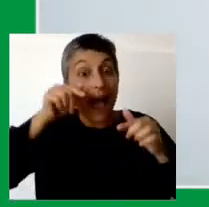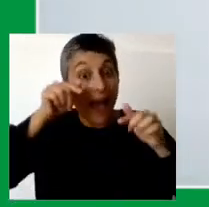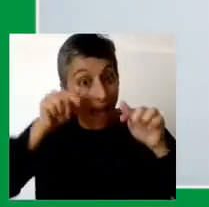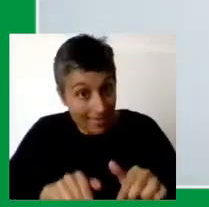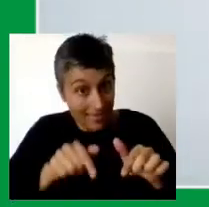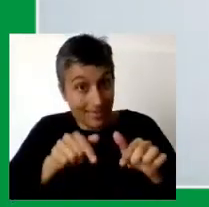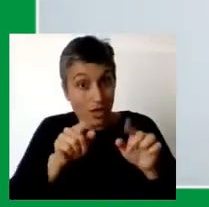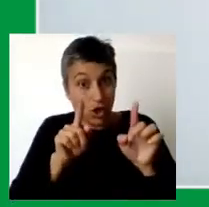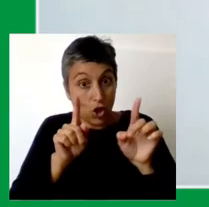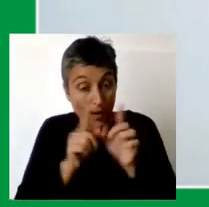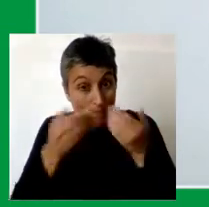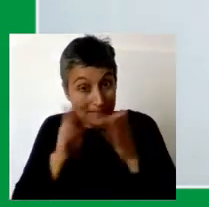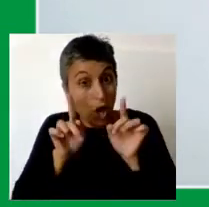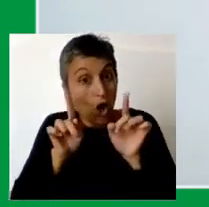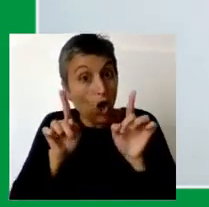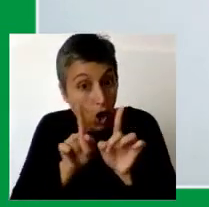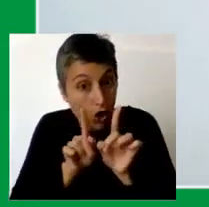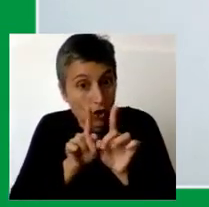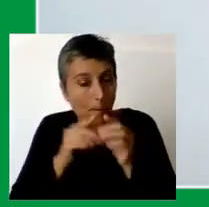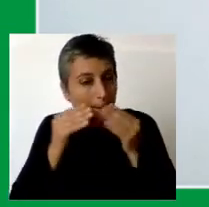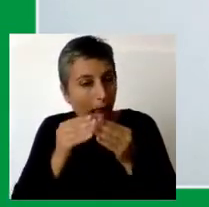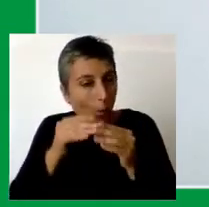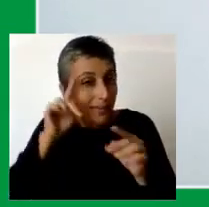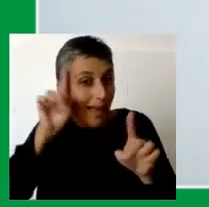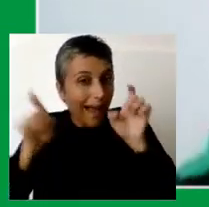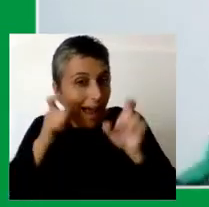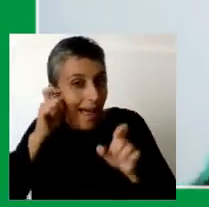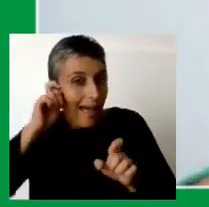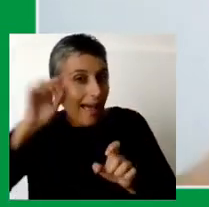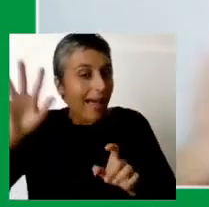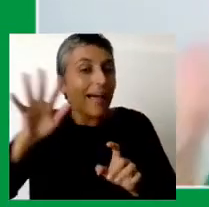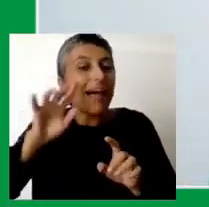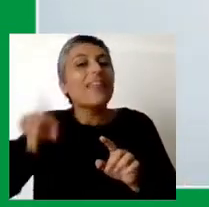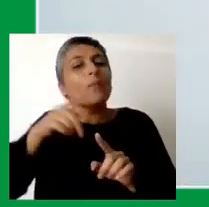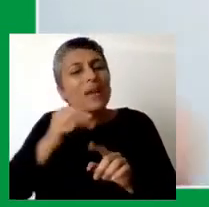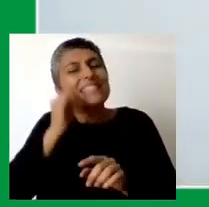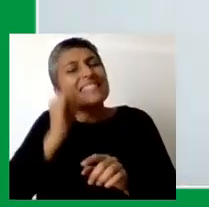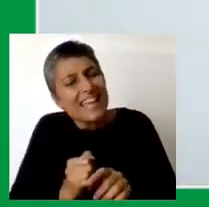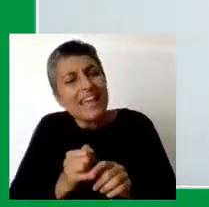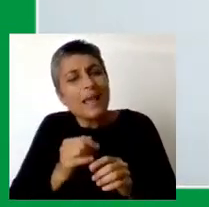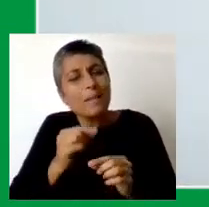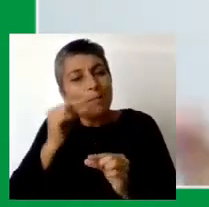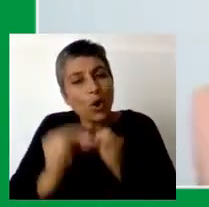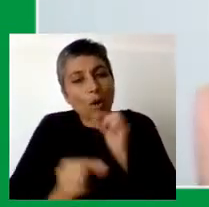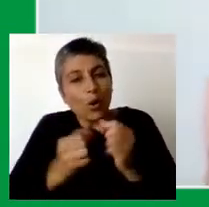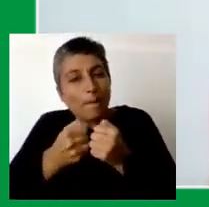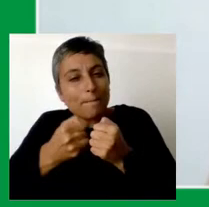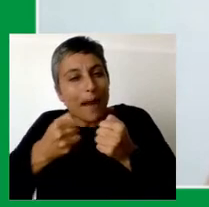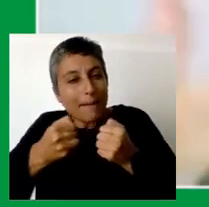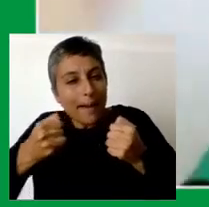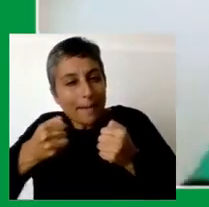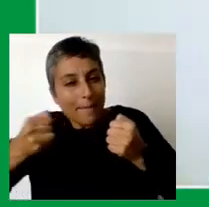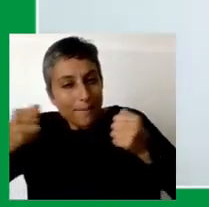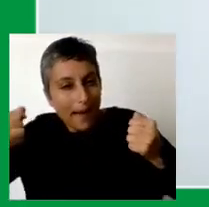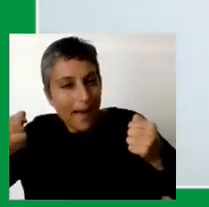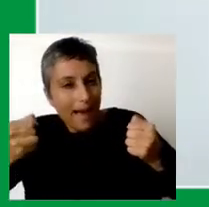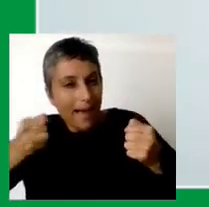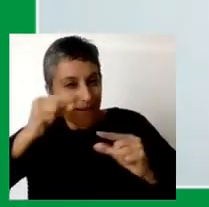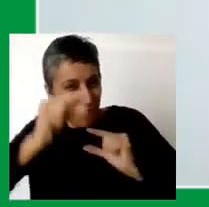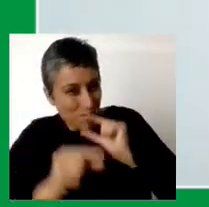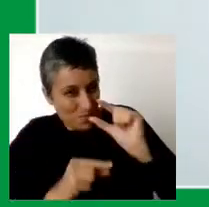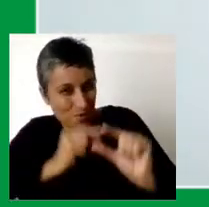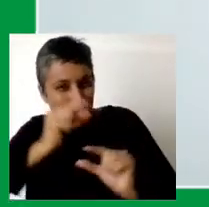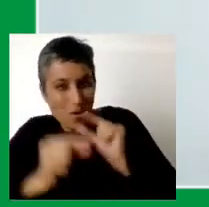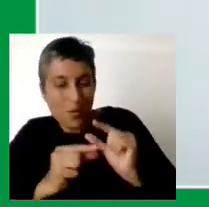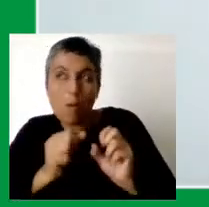como decíamos lo de generar preguntas creativas, a partir de un formato breve después expandirlo, se puede expandir y hacerlo